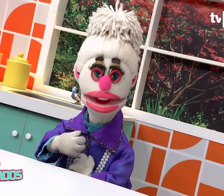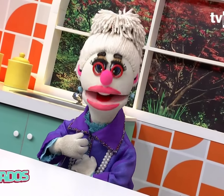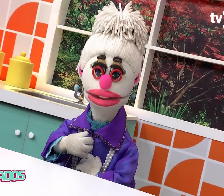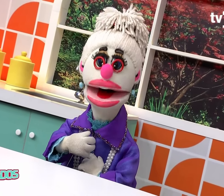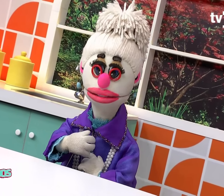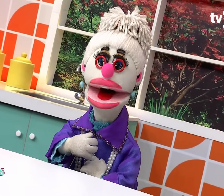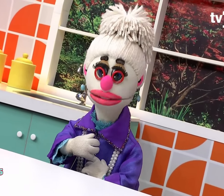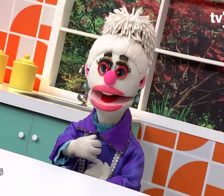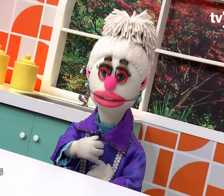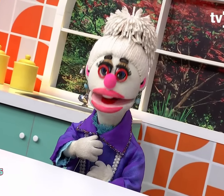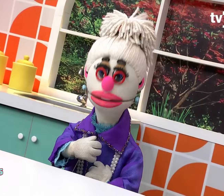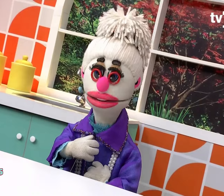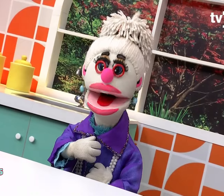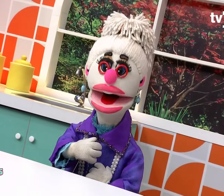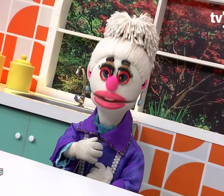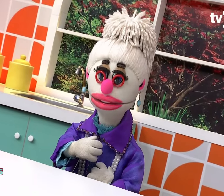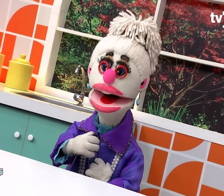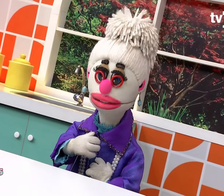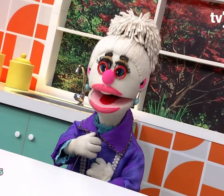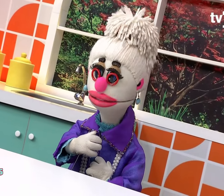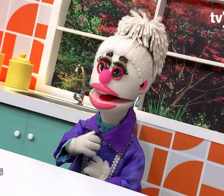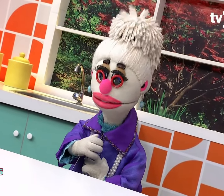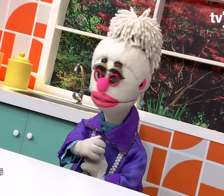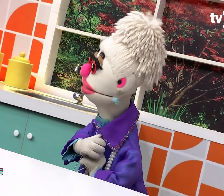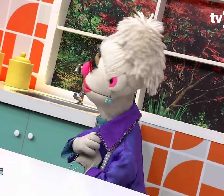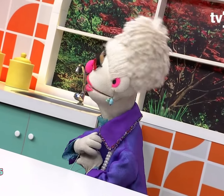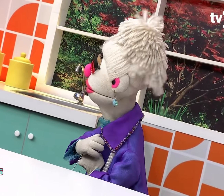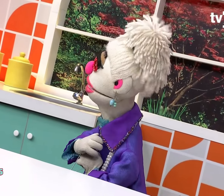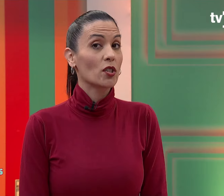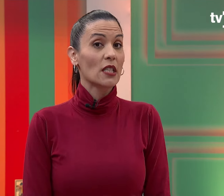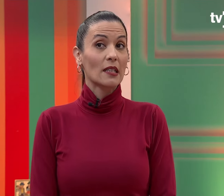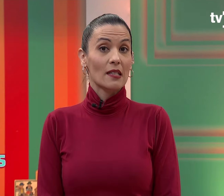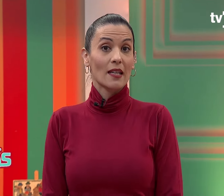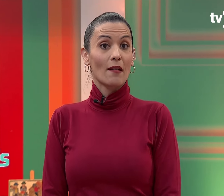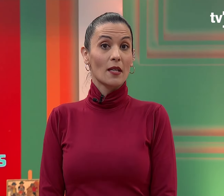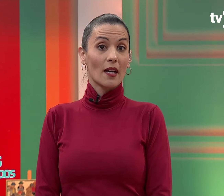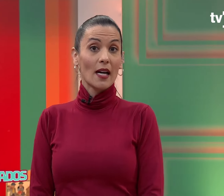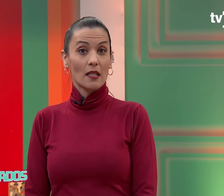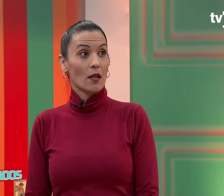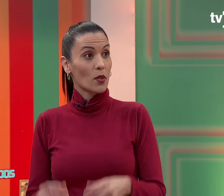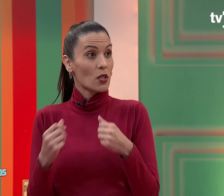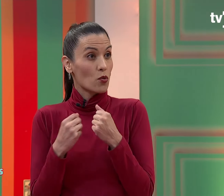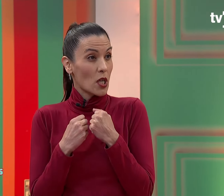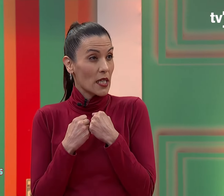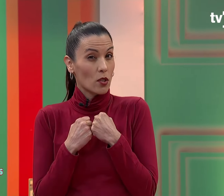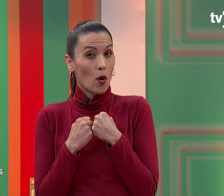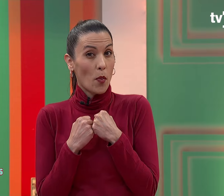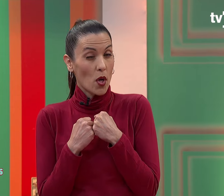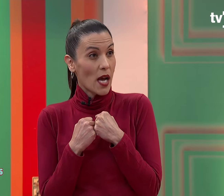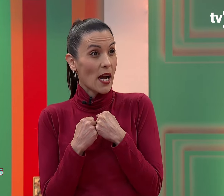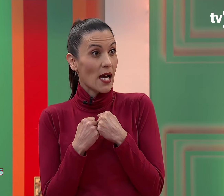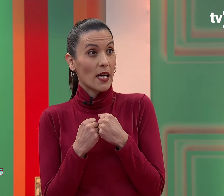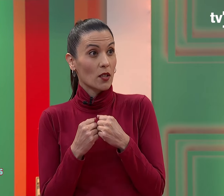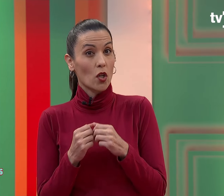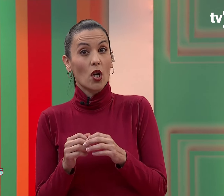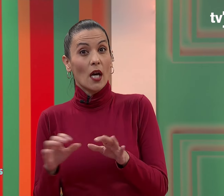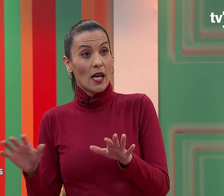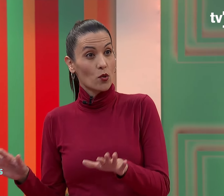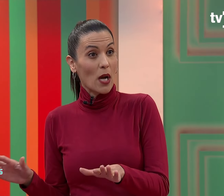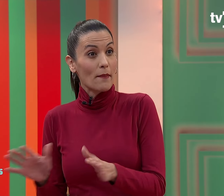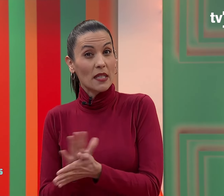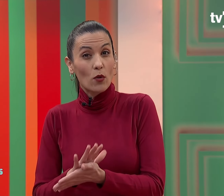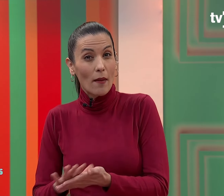ese calorcito tan rico. Ay, oye, Dios santo. Y también a nuestras mascotitas, hay que abrigarlas, hay que ponerle sus chalequitos polar. Eso es